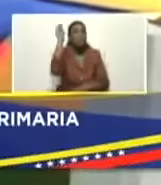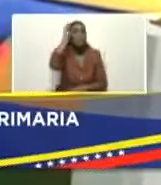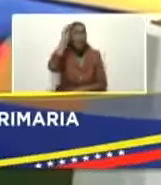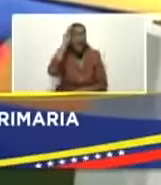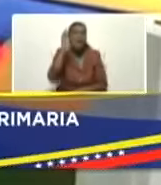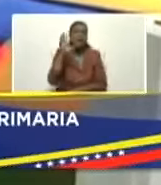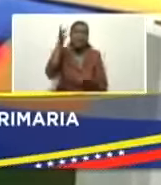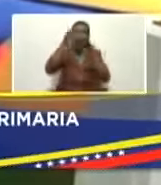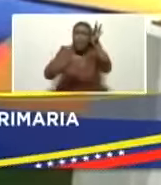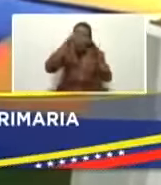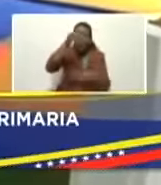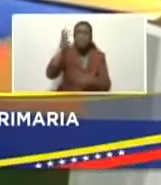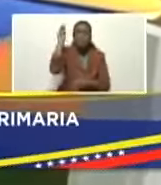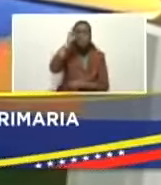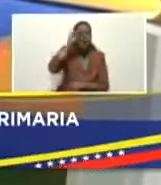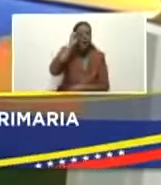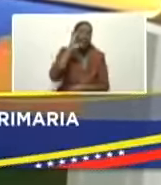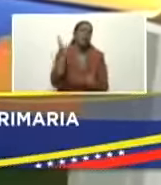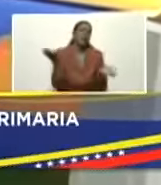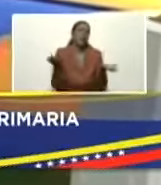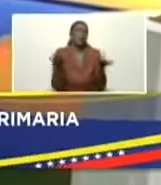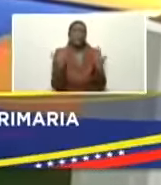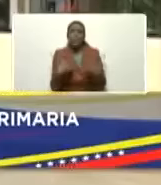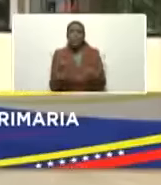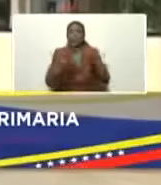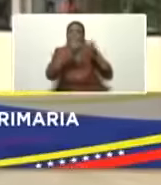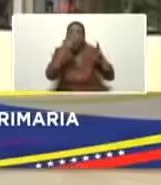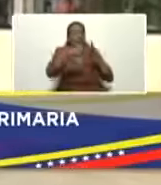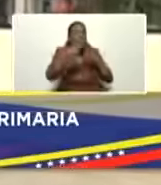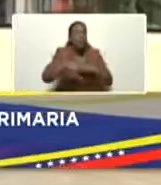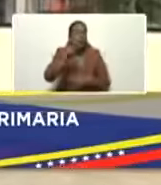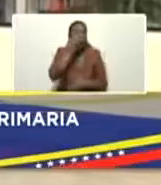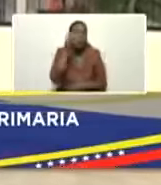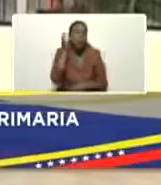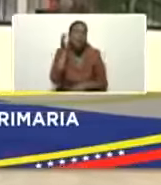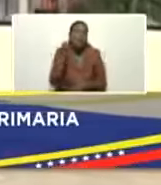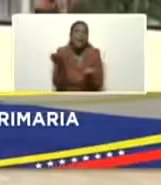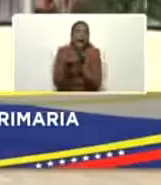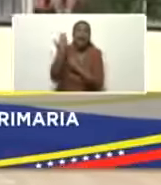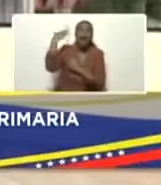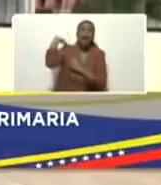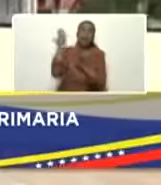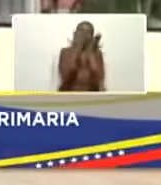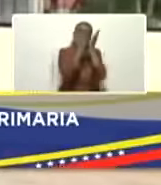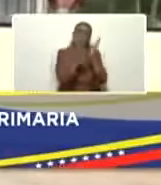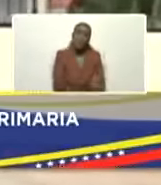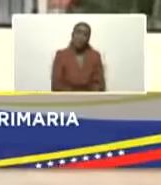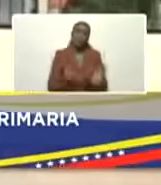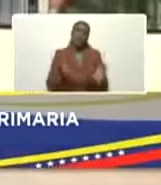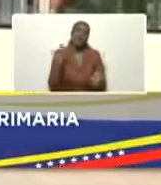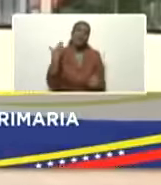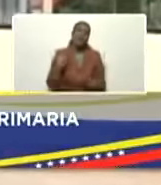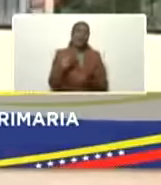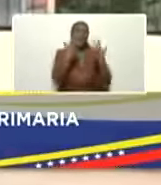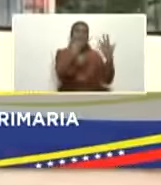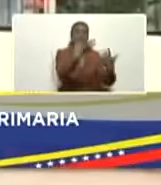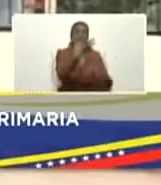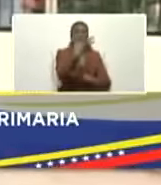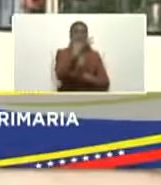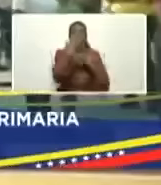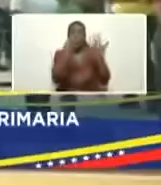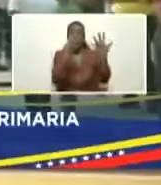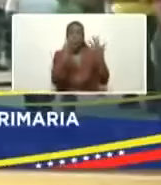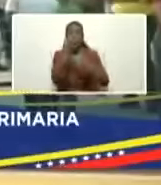docentes, abogados, maestros y un conjunto, pues, de hombres y mujeres, pero que hoy se forman